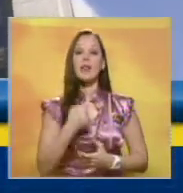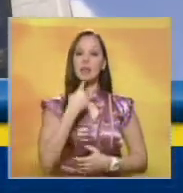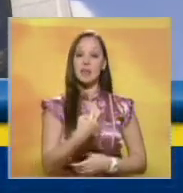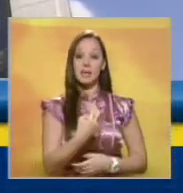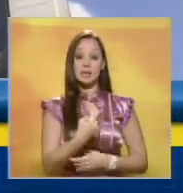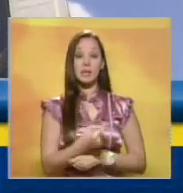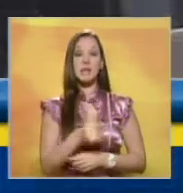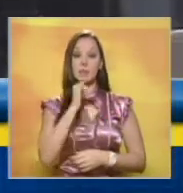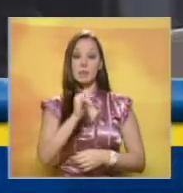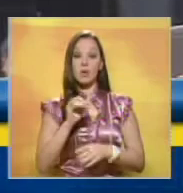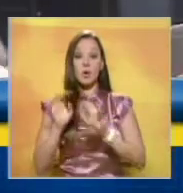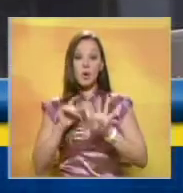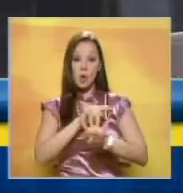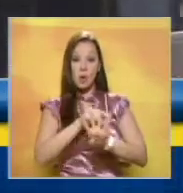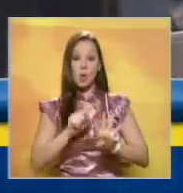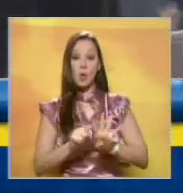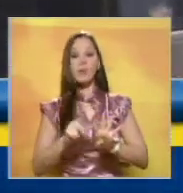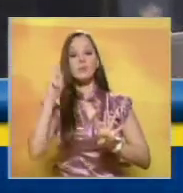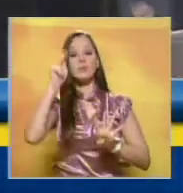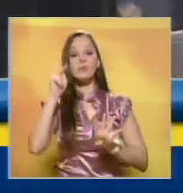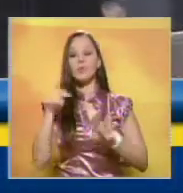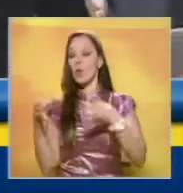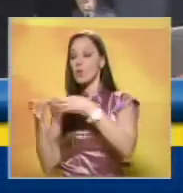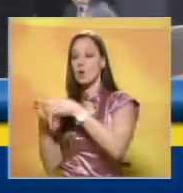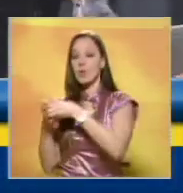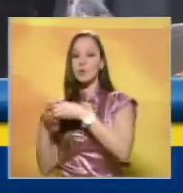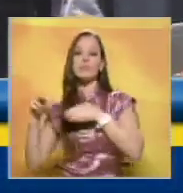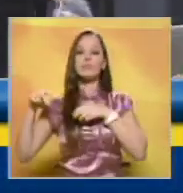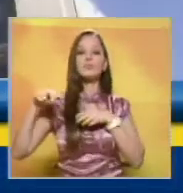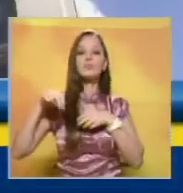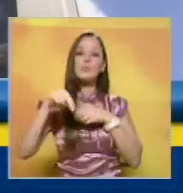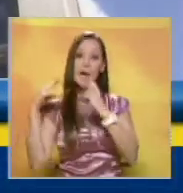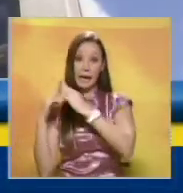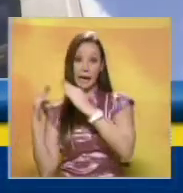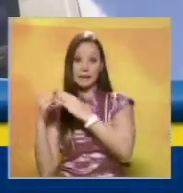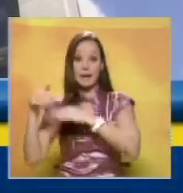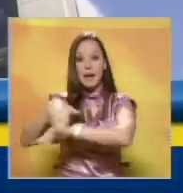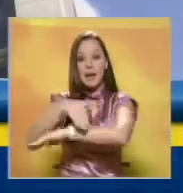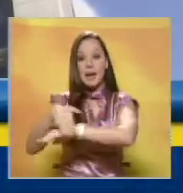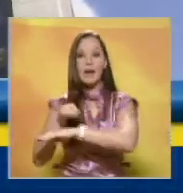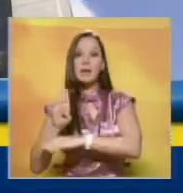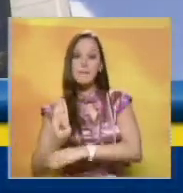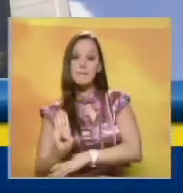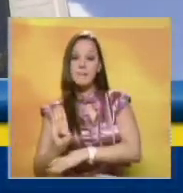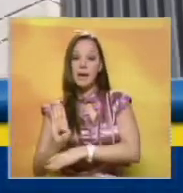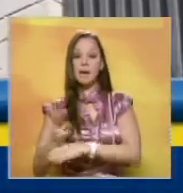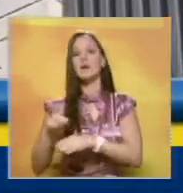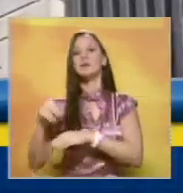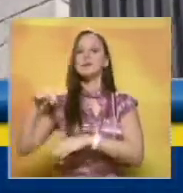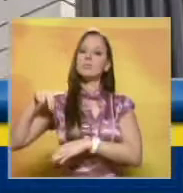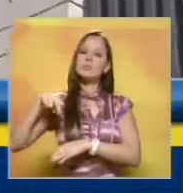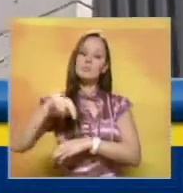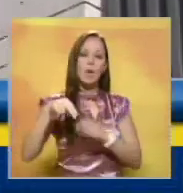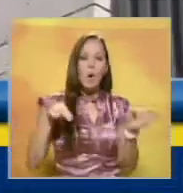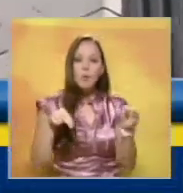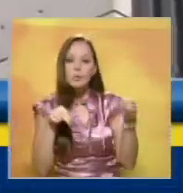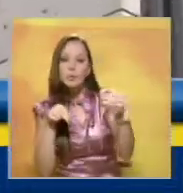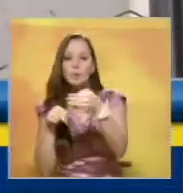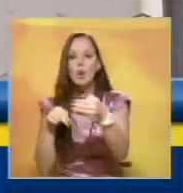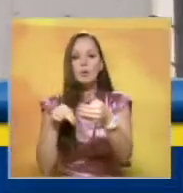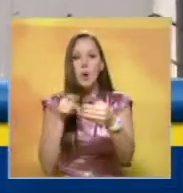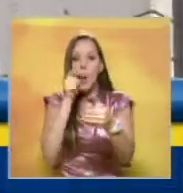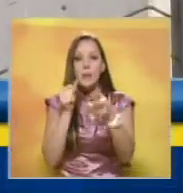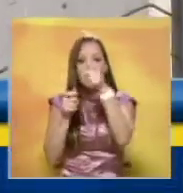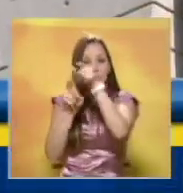información preliminar, los 4 profesores salían de una reunión en una vivienda ubicada en la calle B del mencionado sector cuando fueron interceptados por